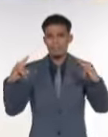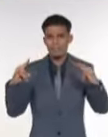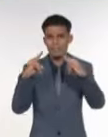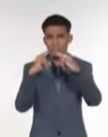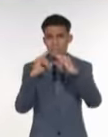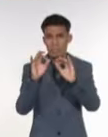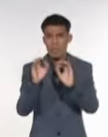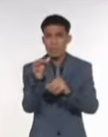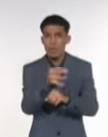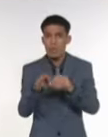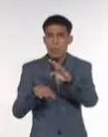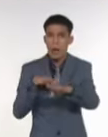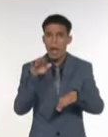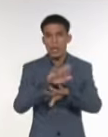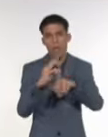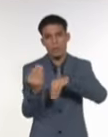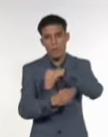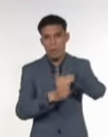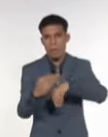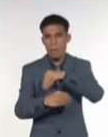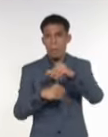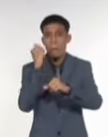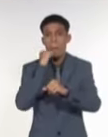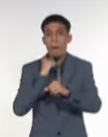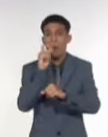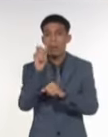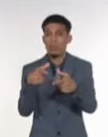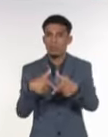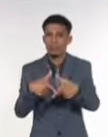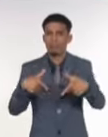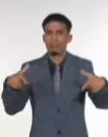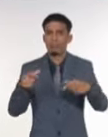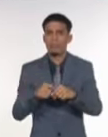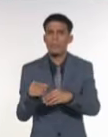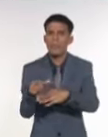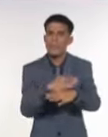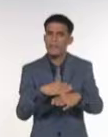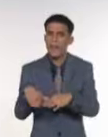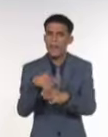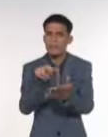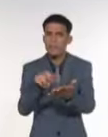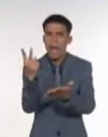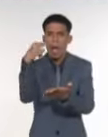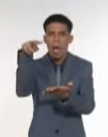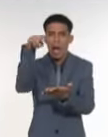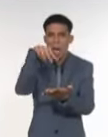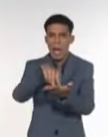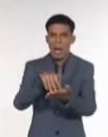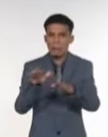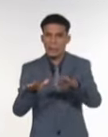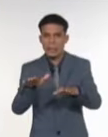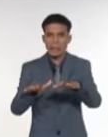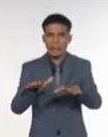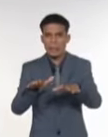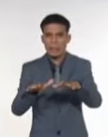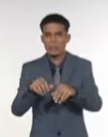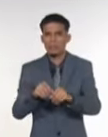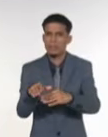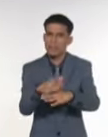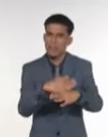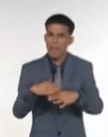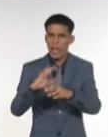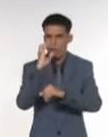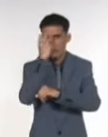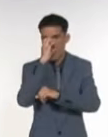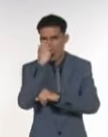mejor acceso a un mayor número de personas. Malabares, gimnasia aérea, actos de equilibrio, impulsadas, contorsiones, payasos